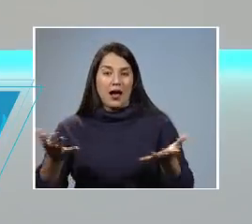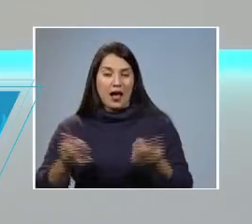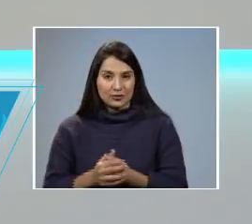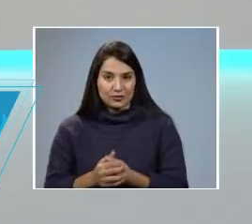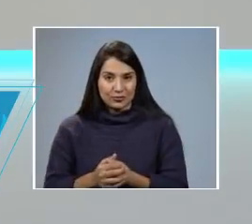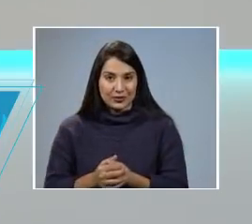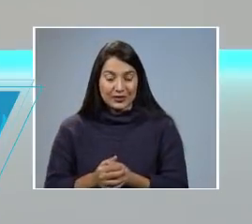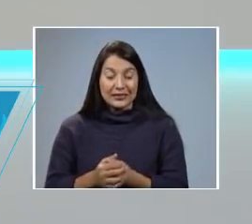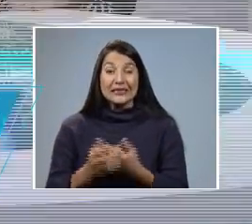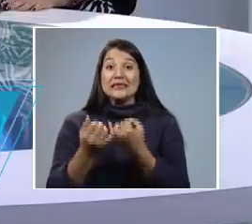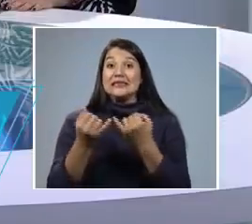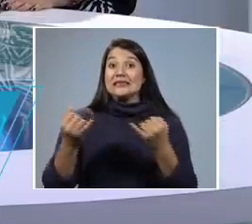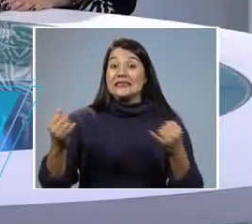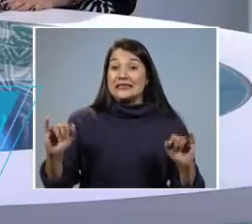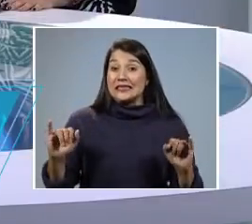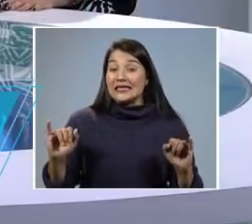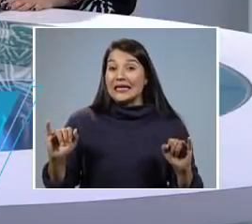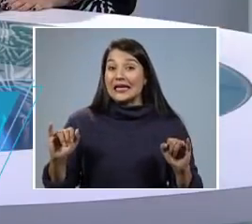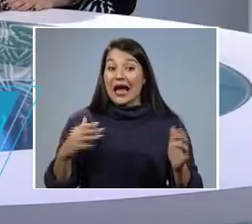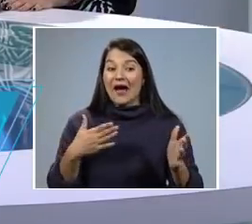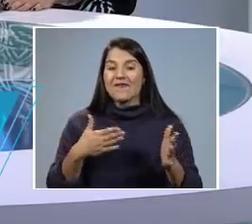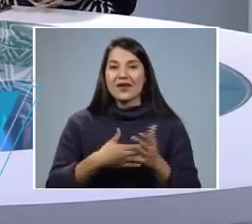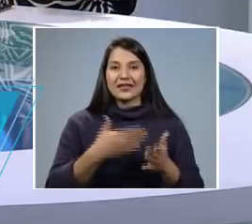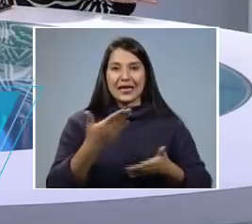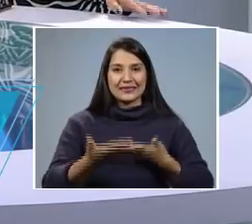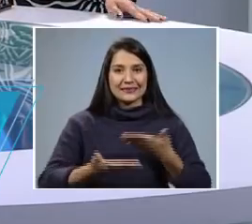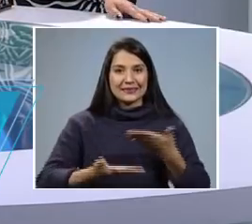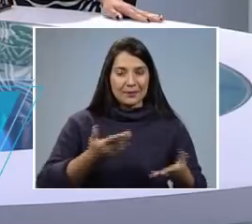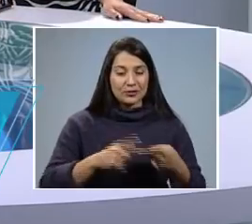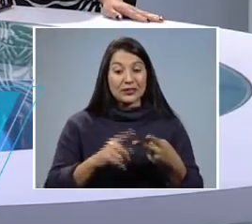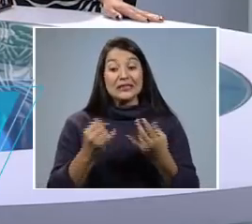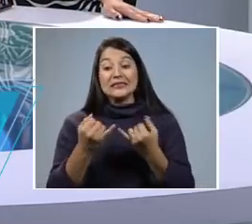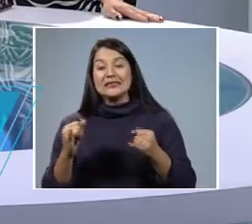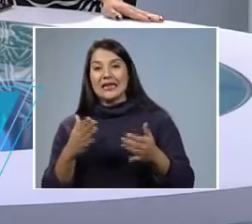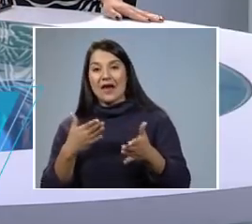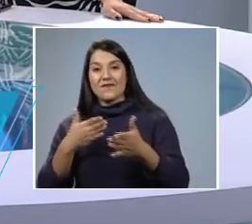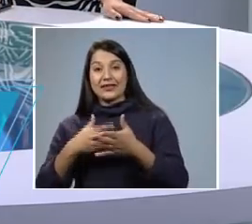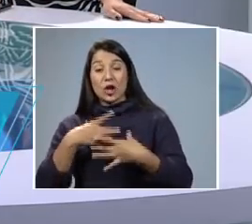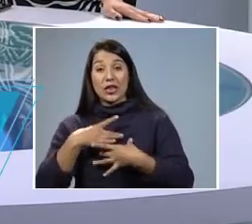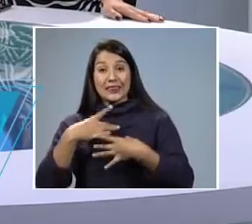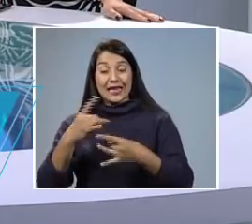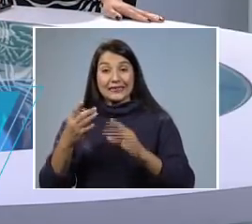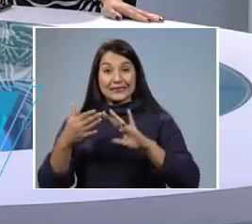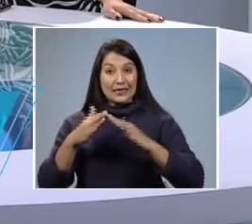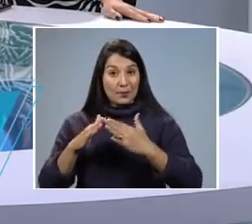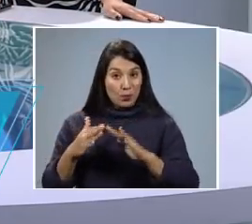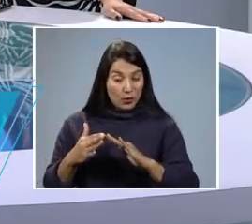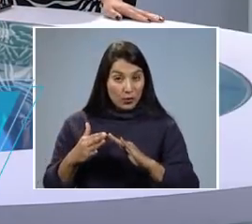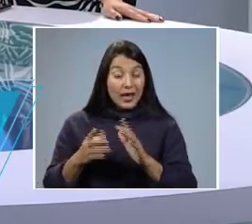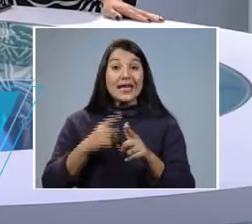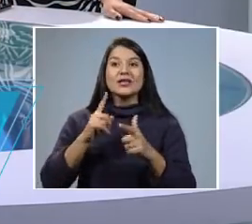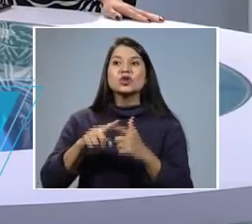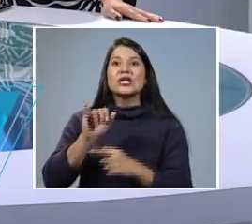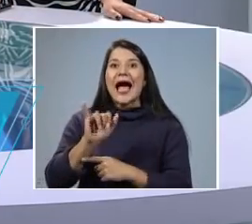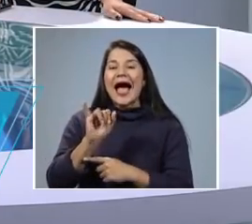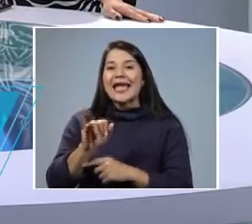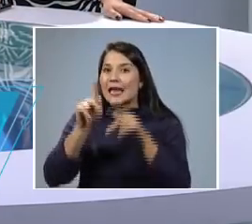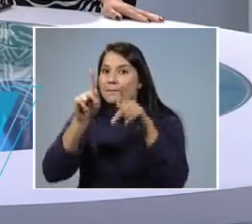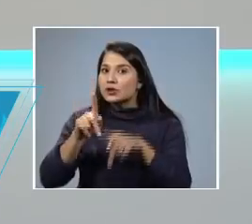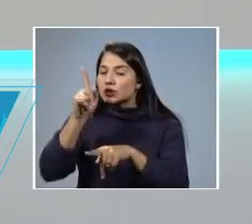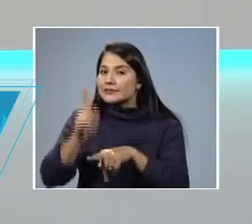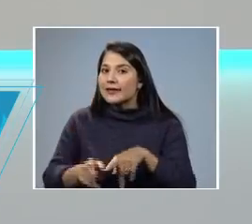sin implicar un deterioro del servicio y sin afectar los intereses de la ciudadanía. Y es aquí donde la gente va a tener que estar